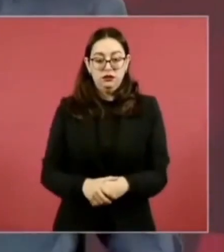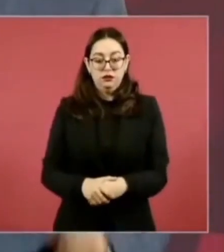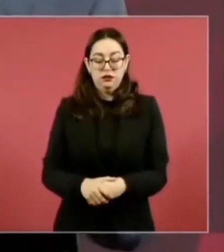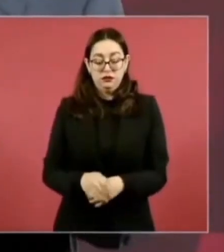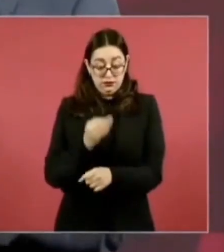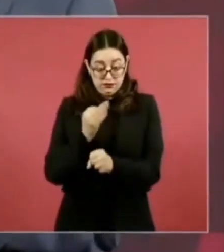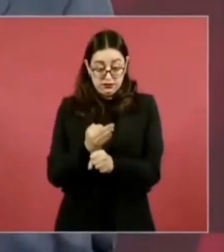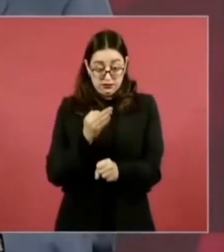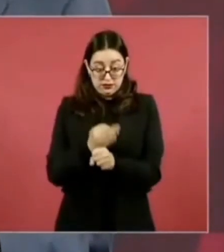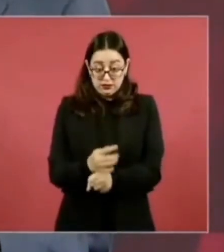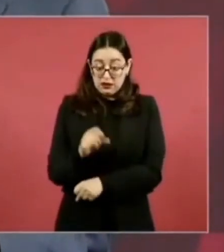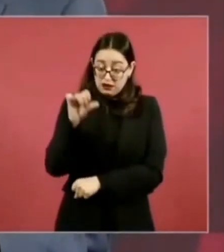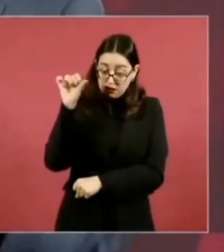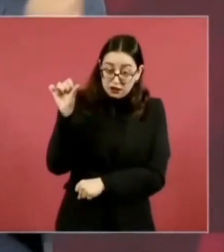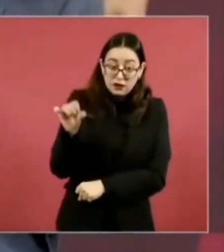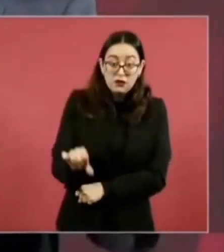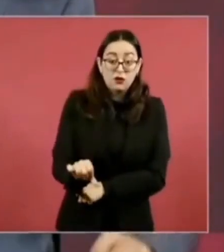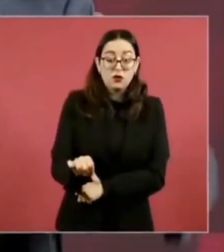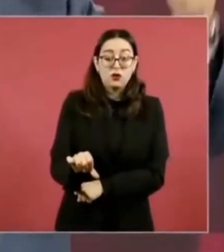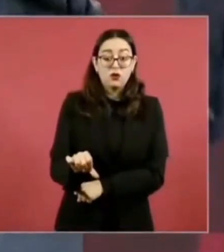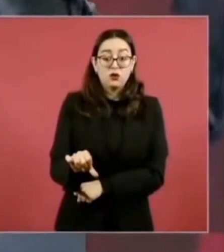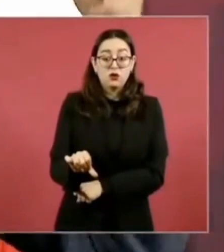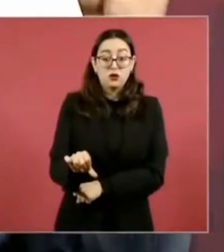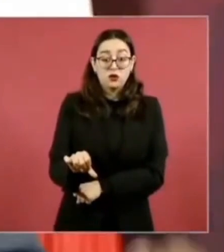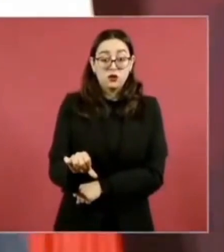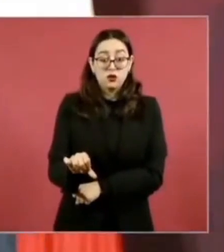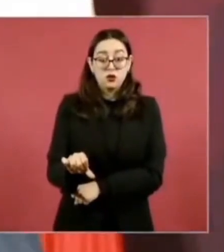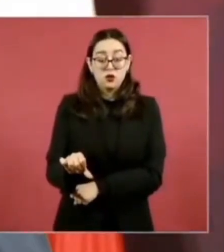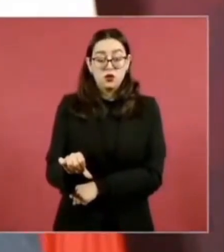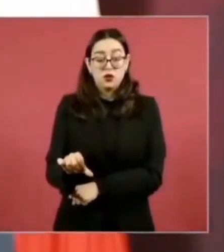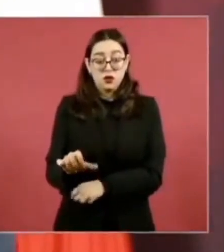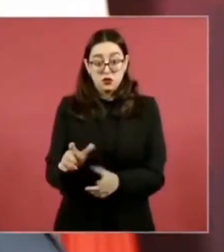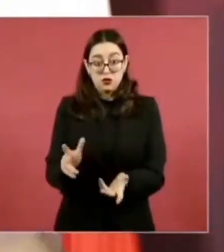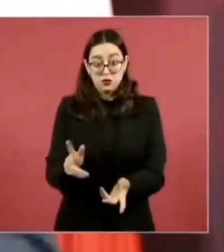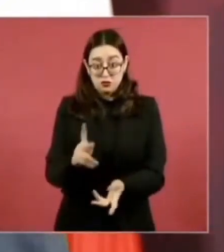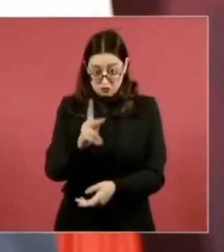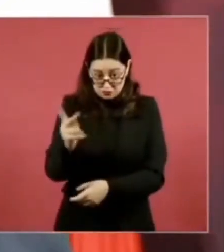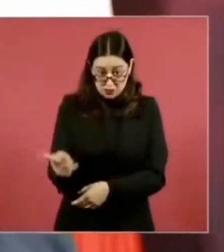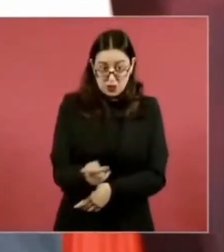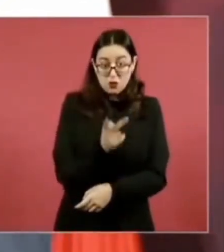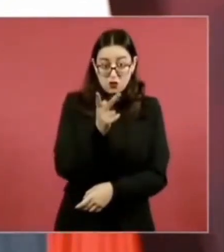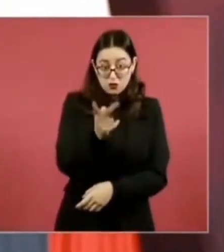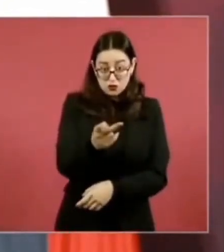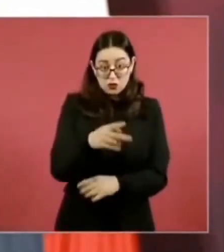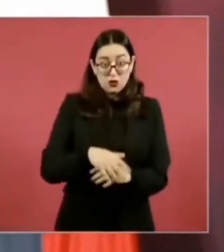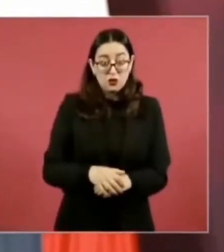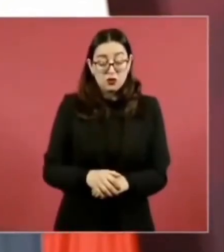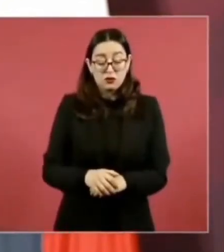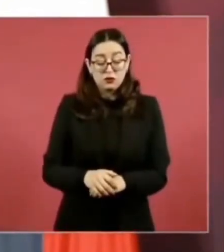díganme si no es por nuestras culturas en México